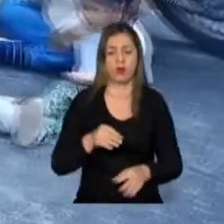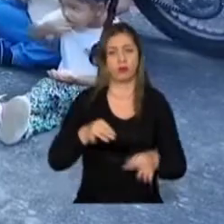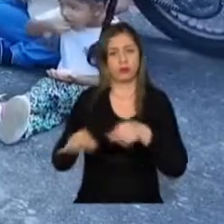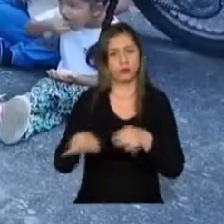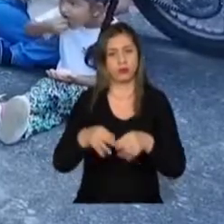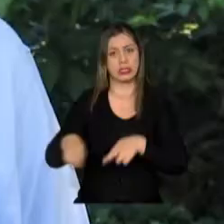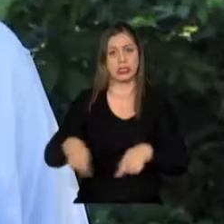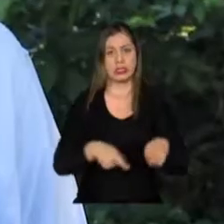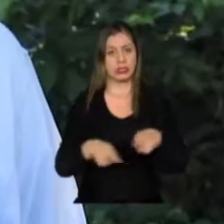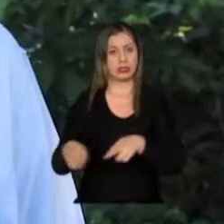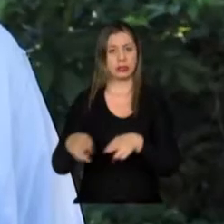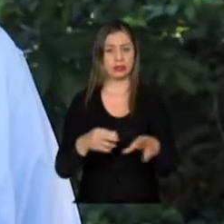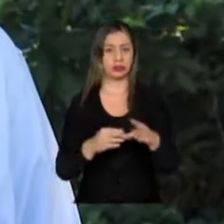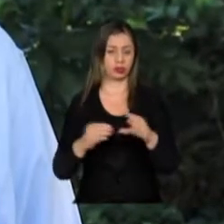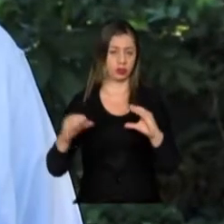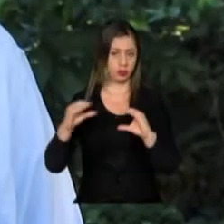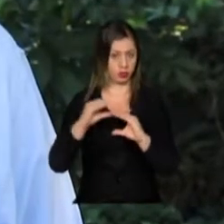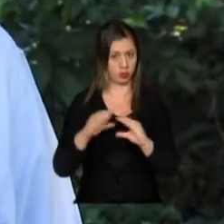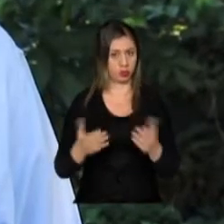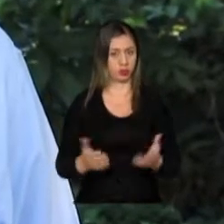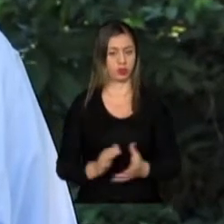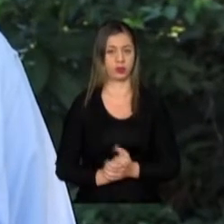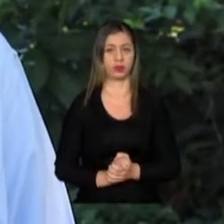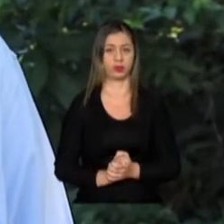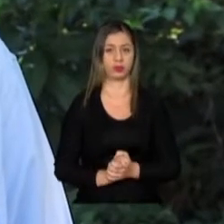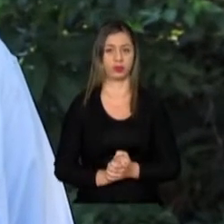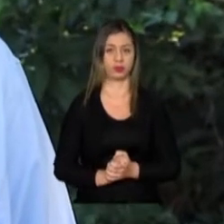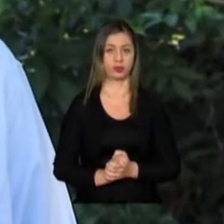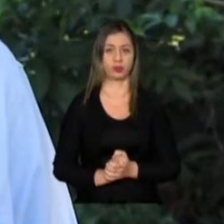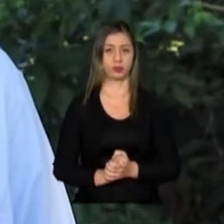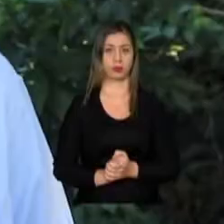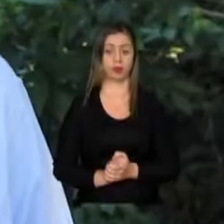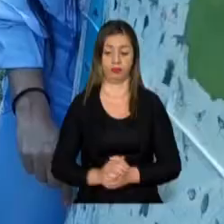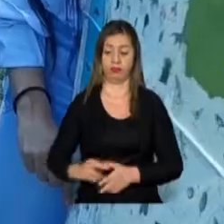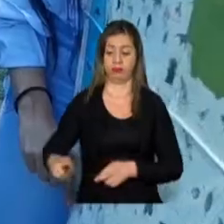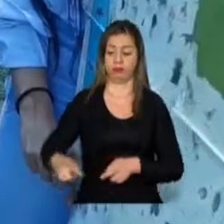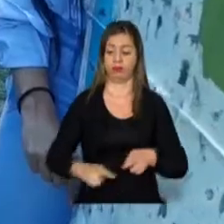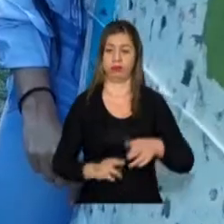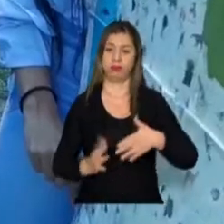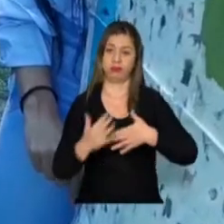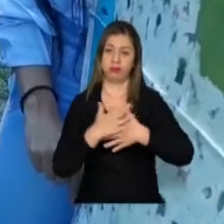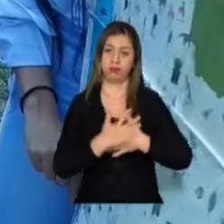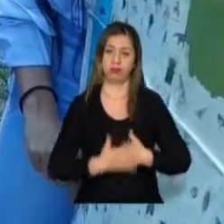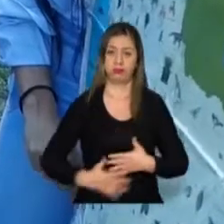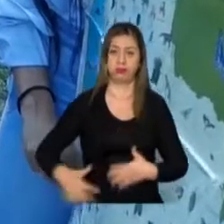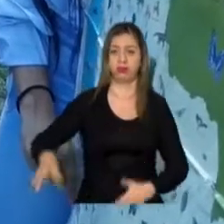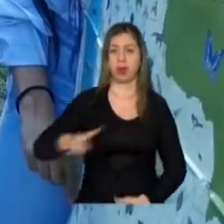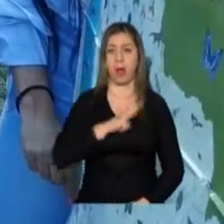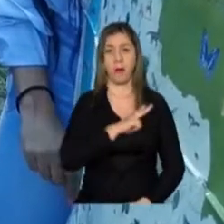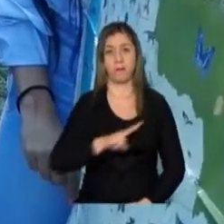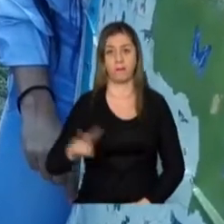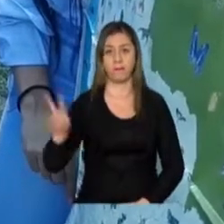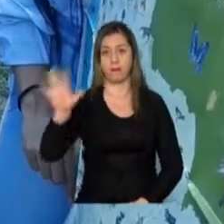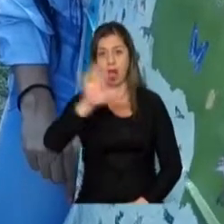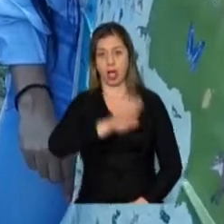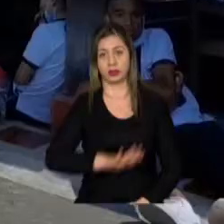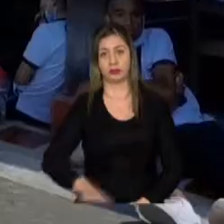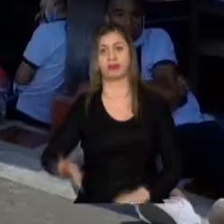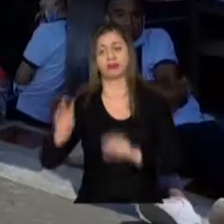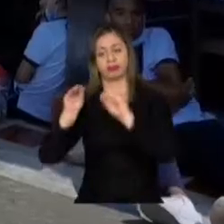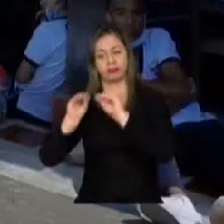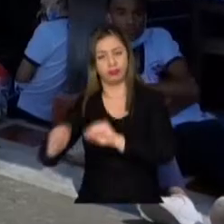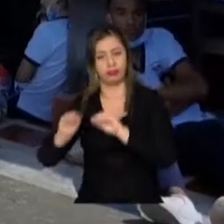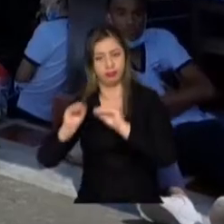del río Cauca al pasar por el departamento del Valle del Cauca. Durante la jornada también se hizo pedagogía con los